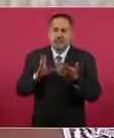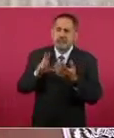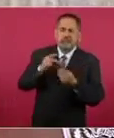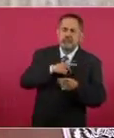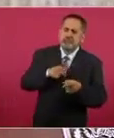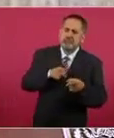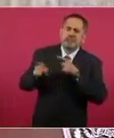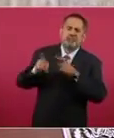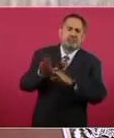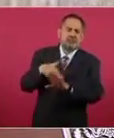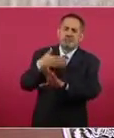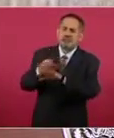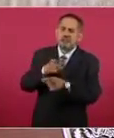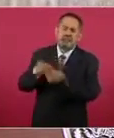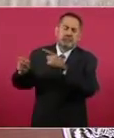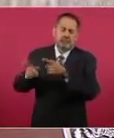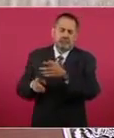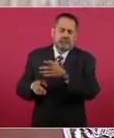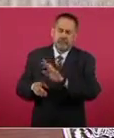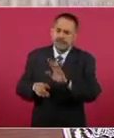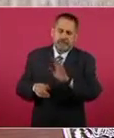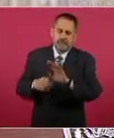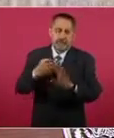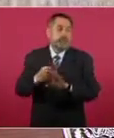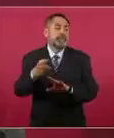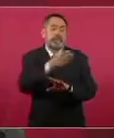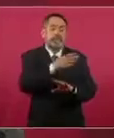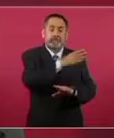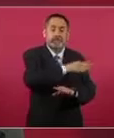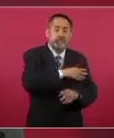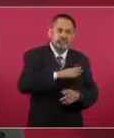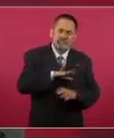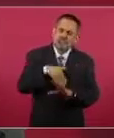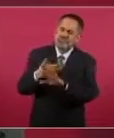ofenderlos como se hacía anteriormente,